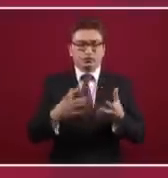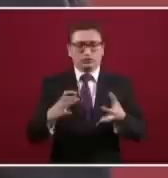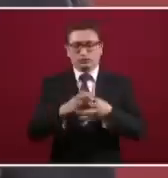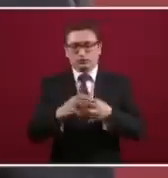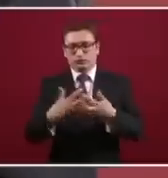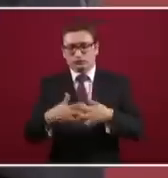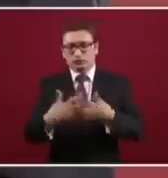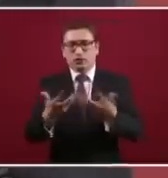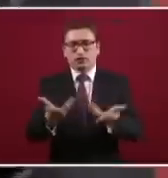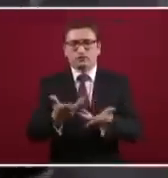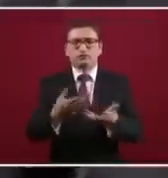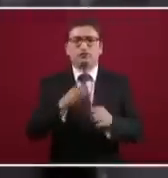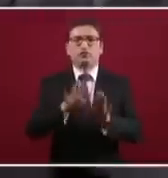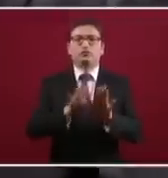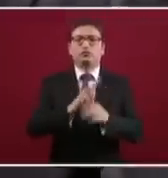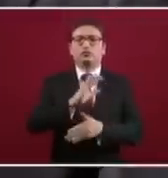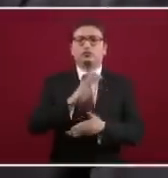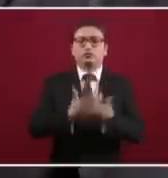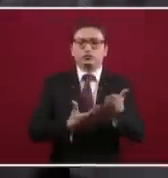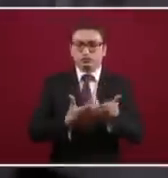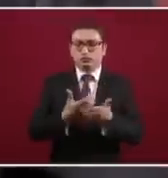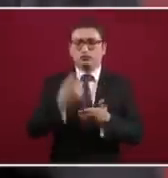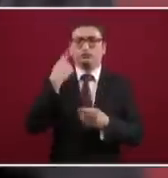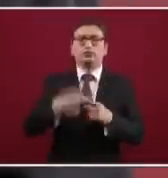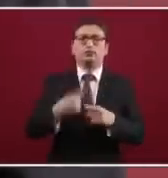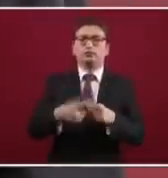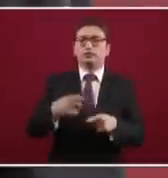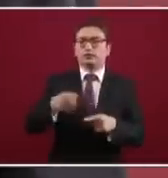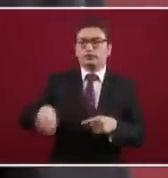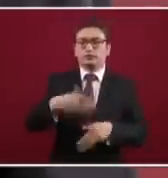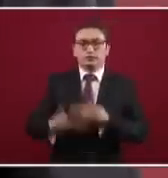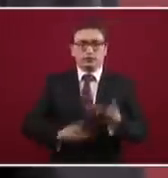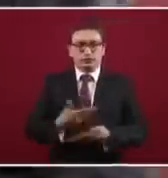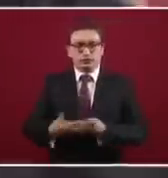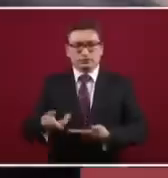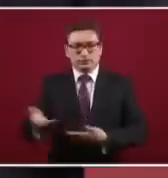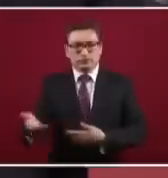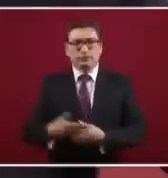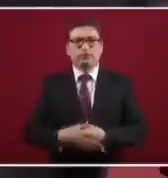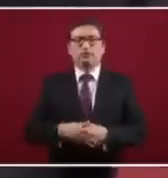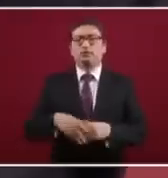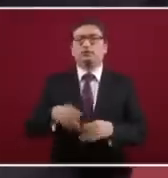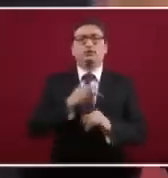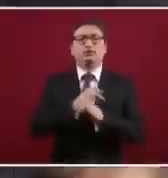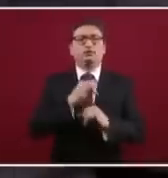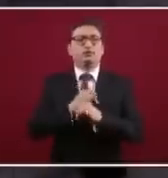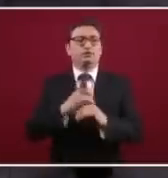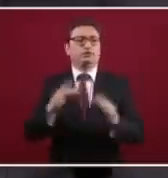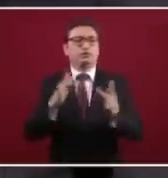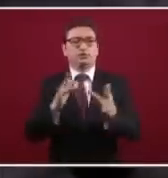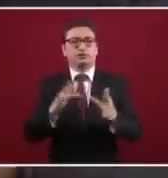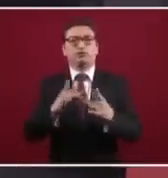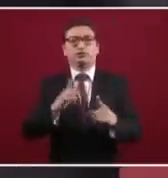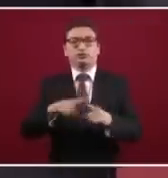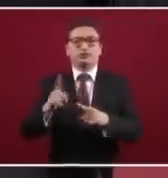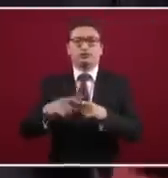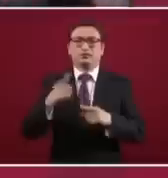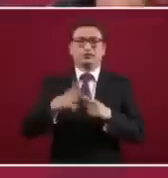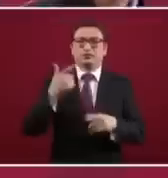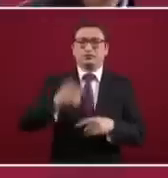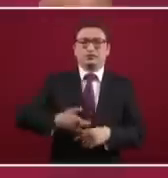que se hacían con prestadores de servicio de internet que